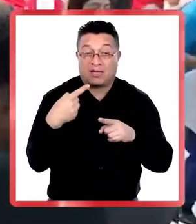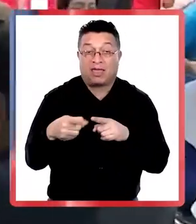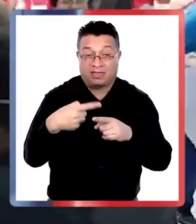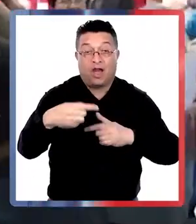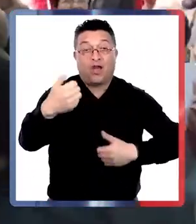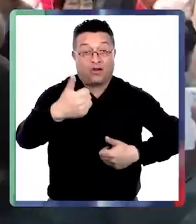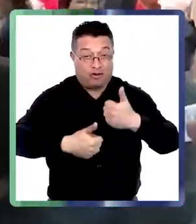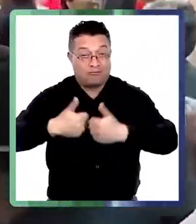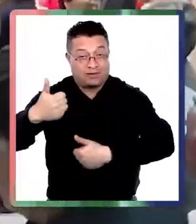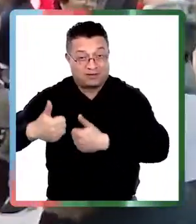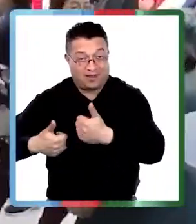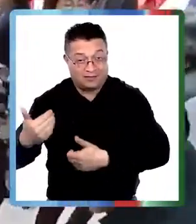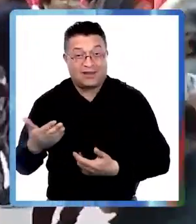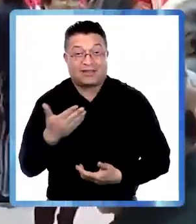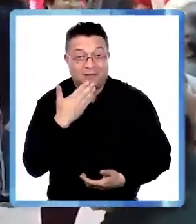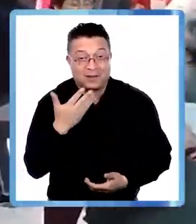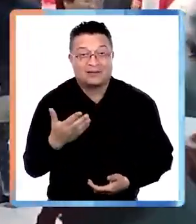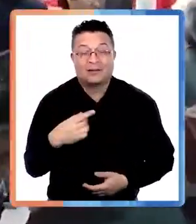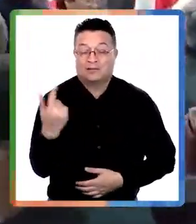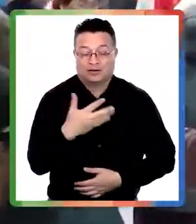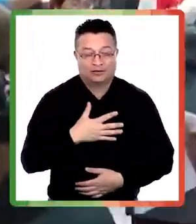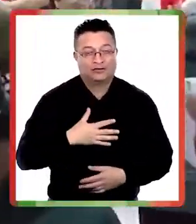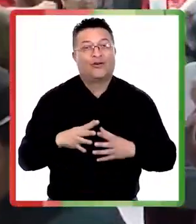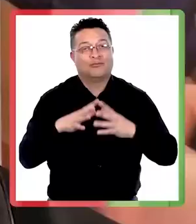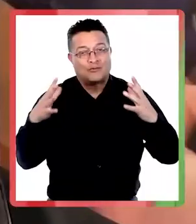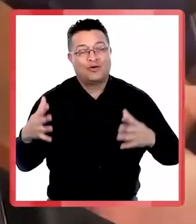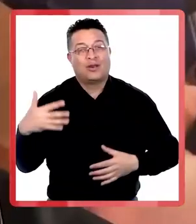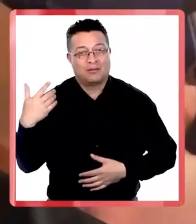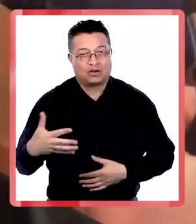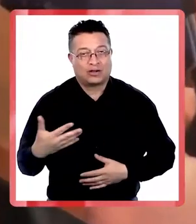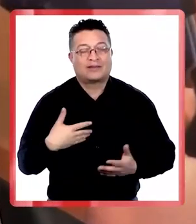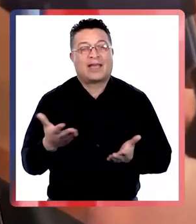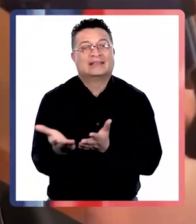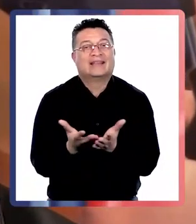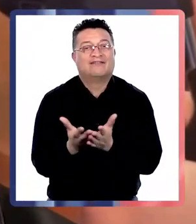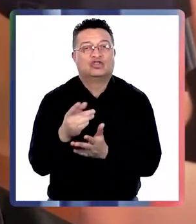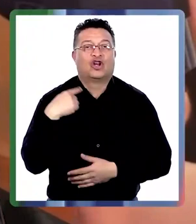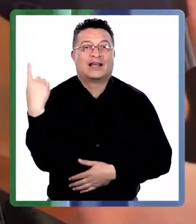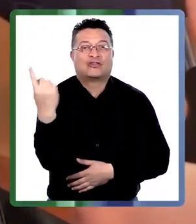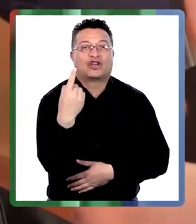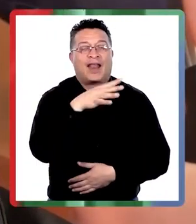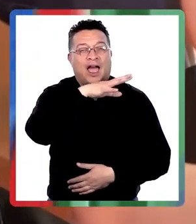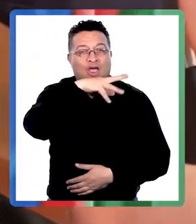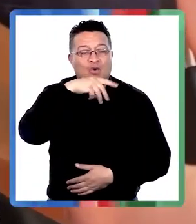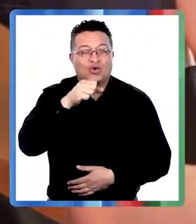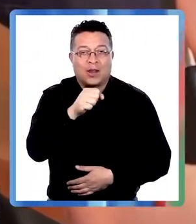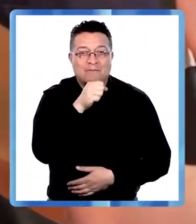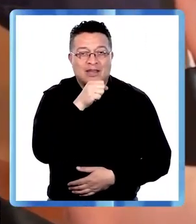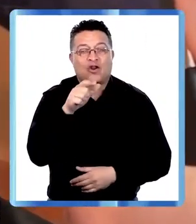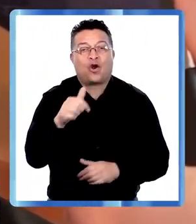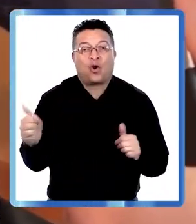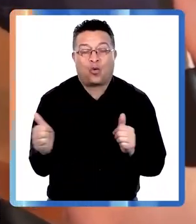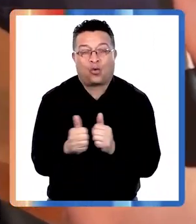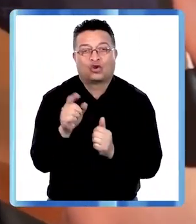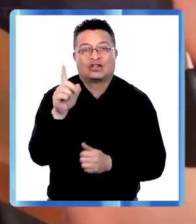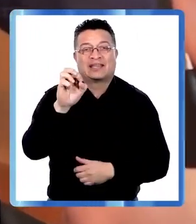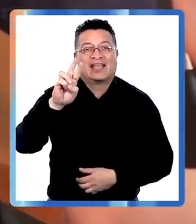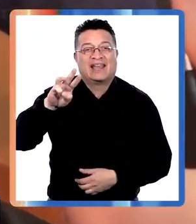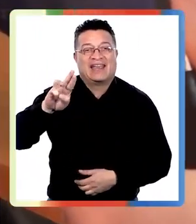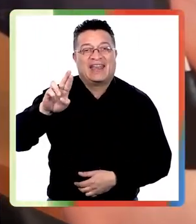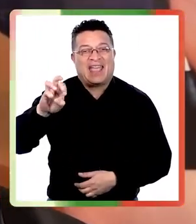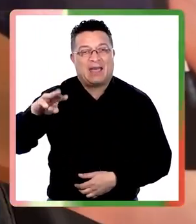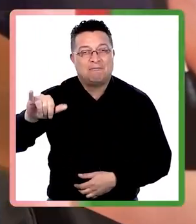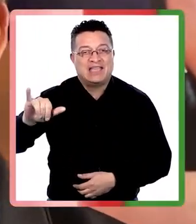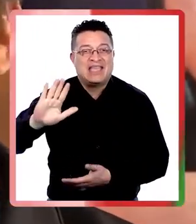en diversas competencias. Para nosotros es súper relevante como Servicio Nacional del Adulto Mayor, en conjunto con la Seremi